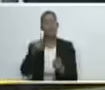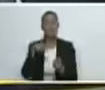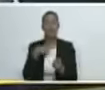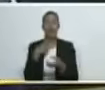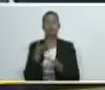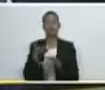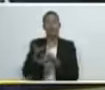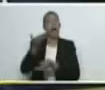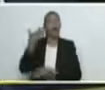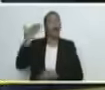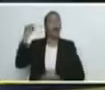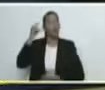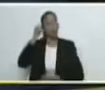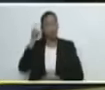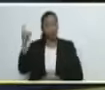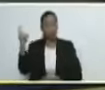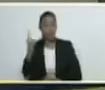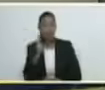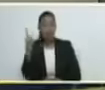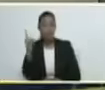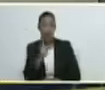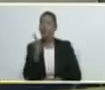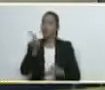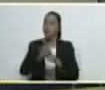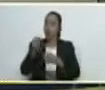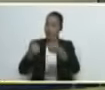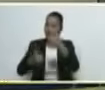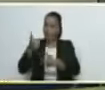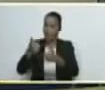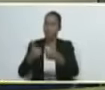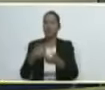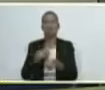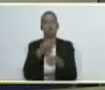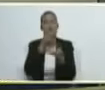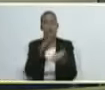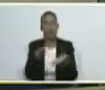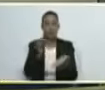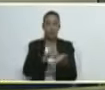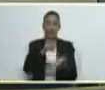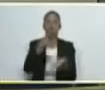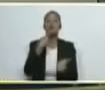cada uno de los que están aquí cumpliendo cabalmente